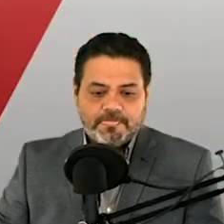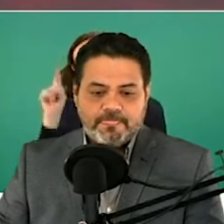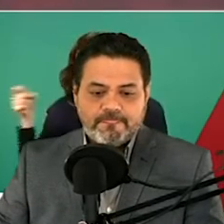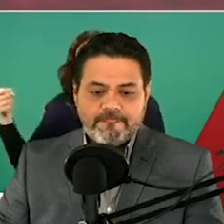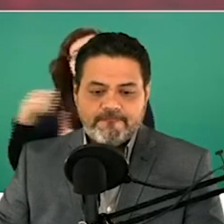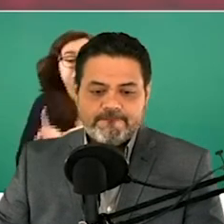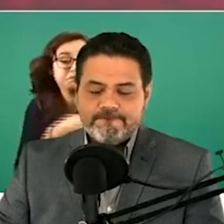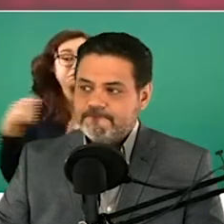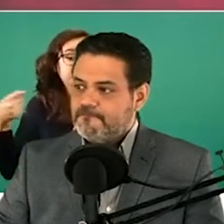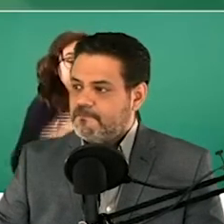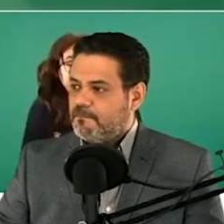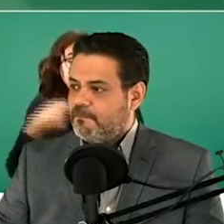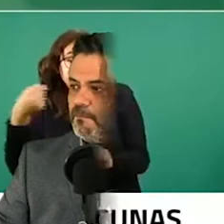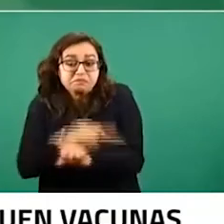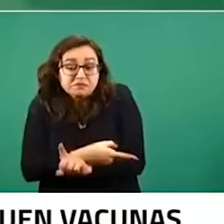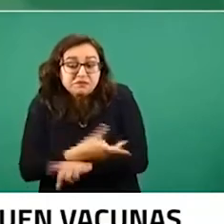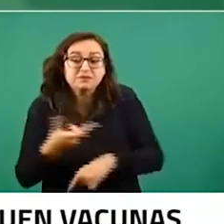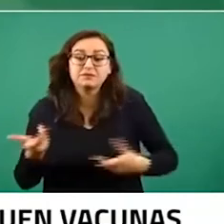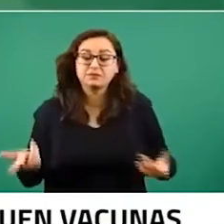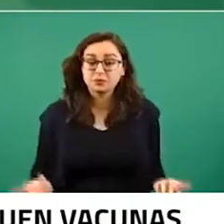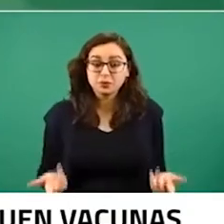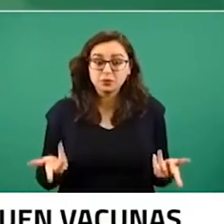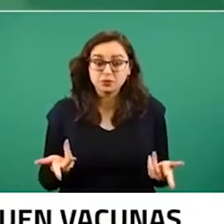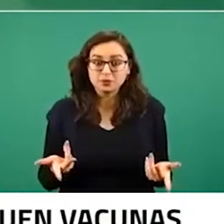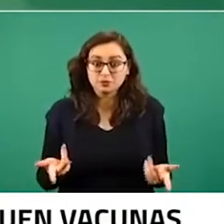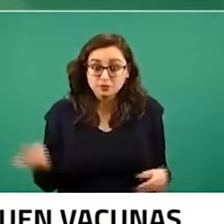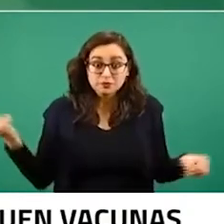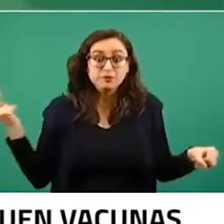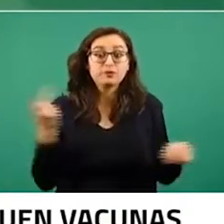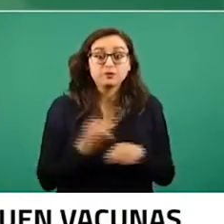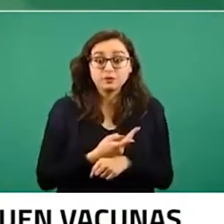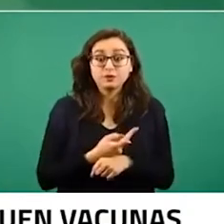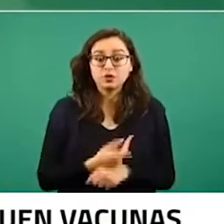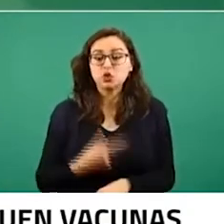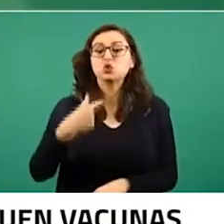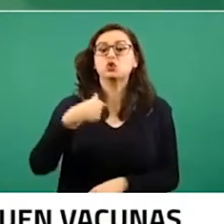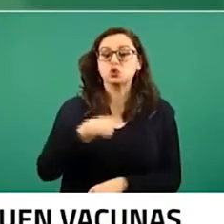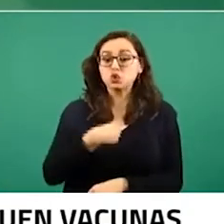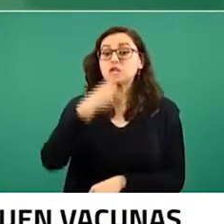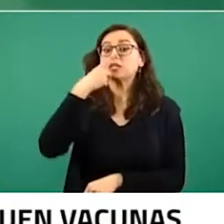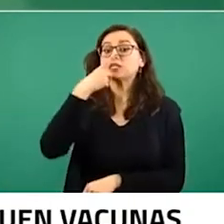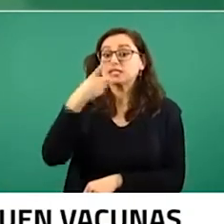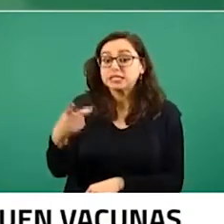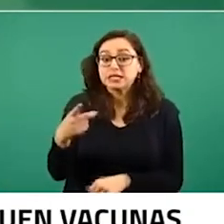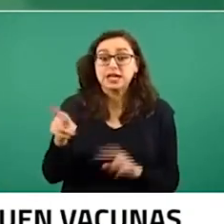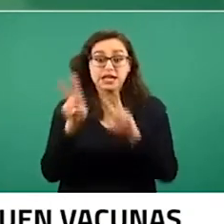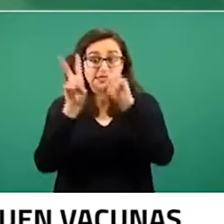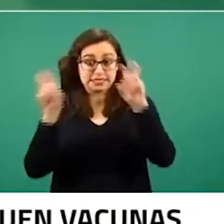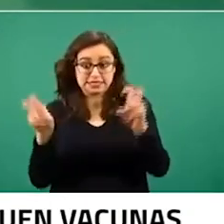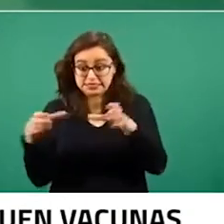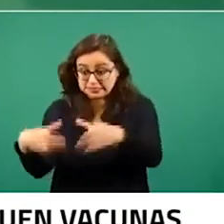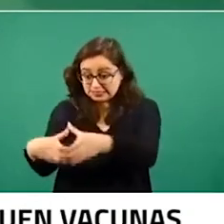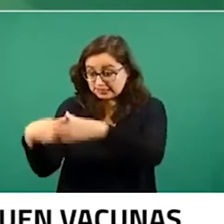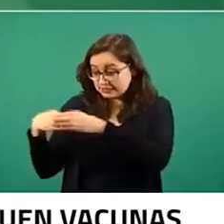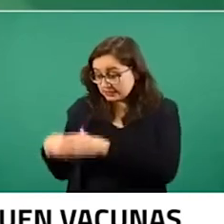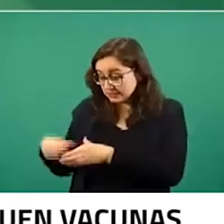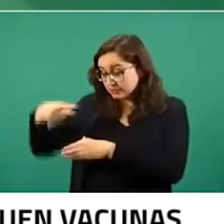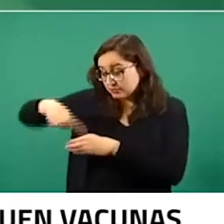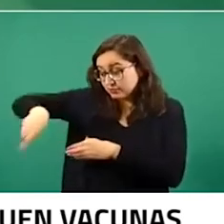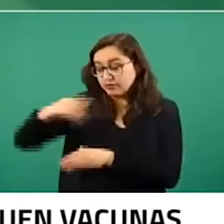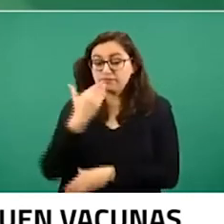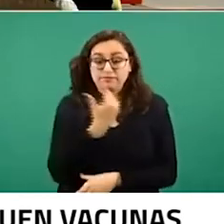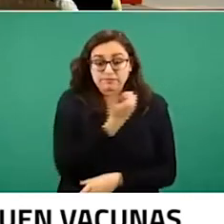Entonces, desde el punto de vista técnico, y esta fue la frase que utilicé al final para responder,